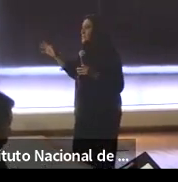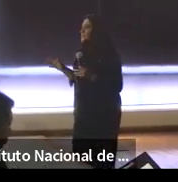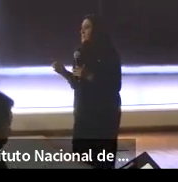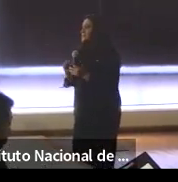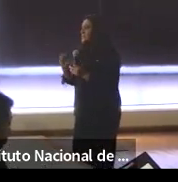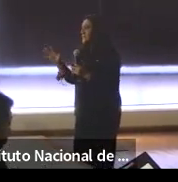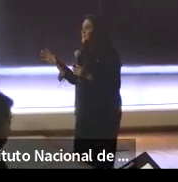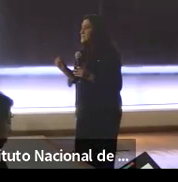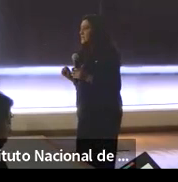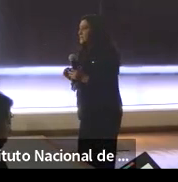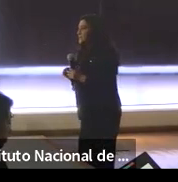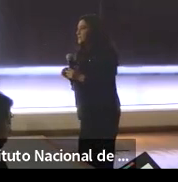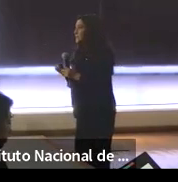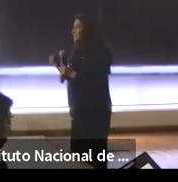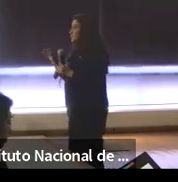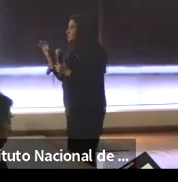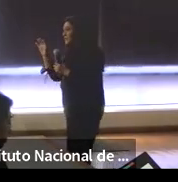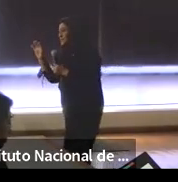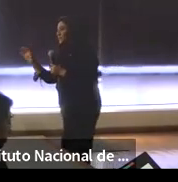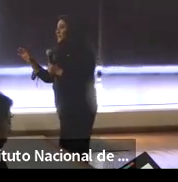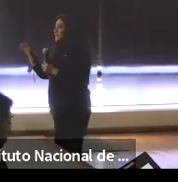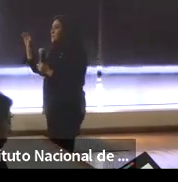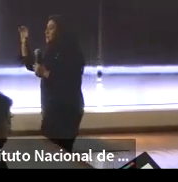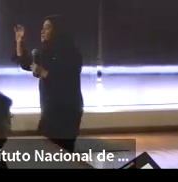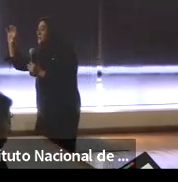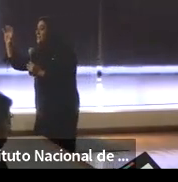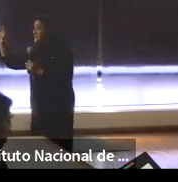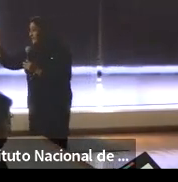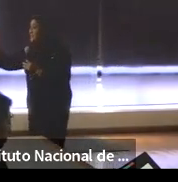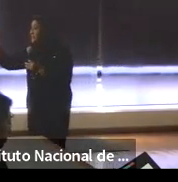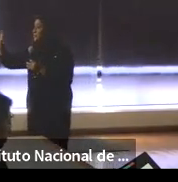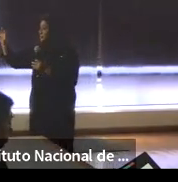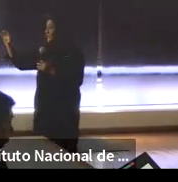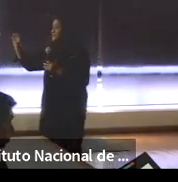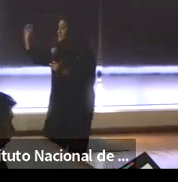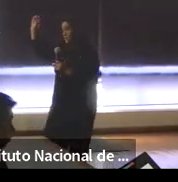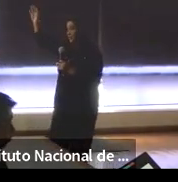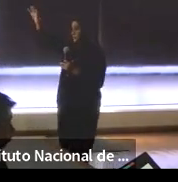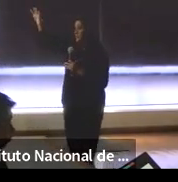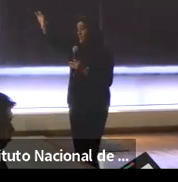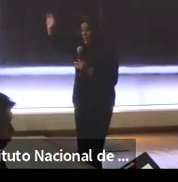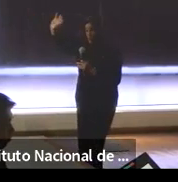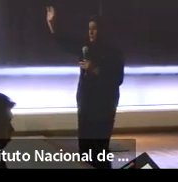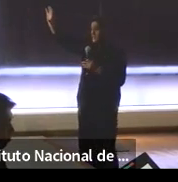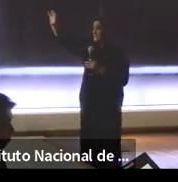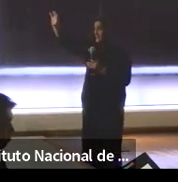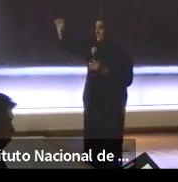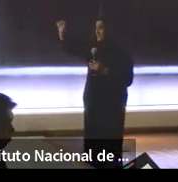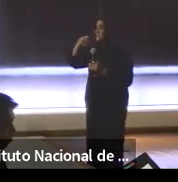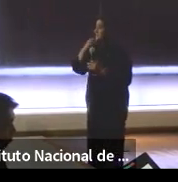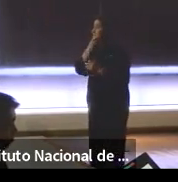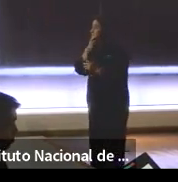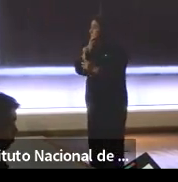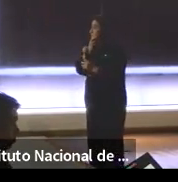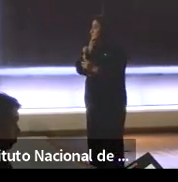organizacionalmente siempre existe que son los niveles operativos los niveles intermedios o tácticos y los y los niveles de